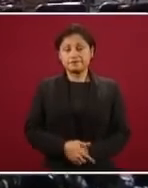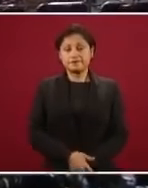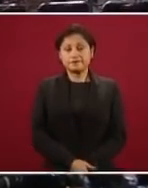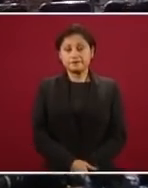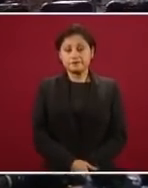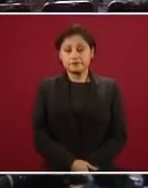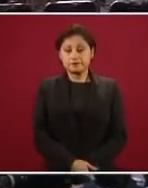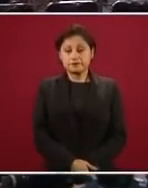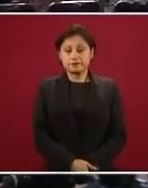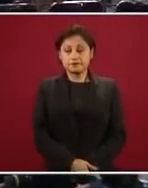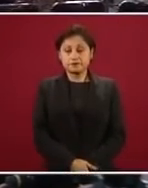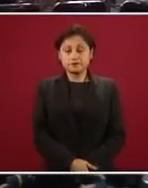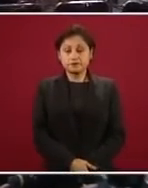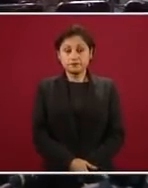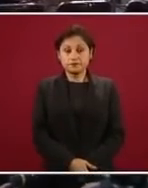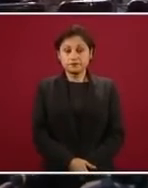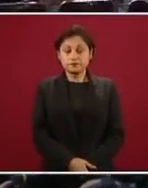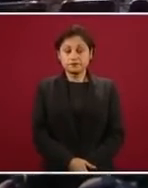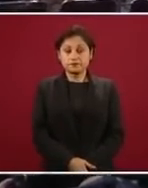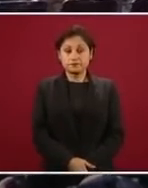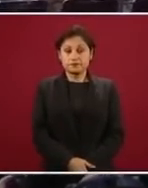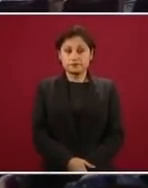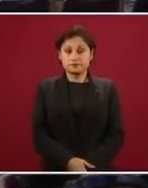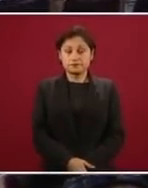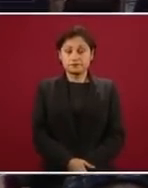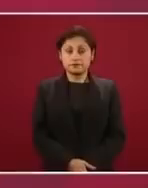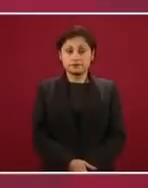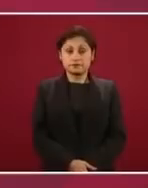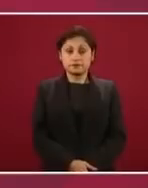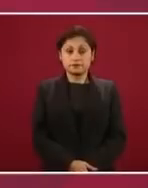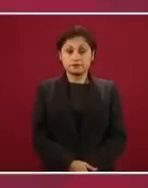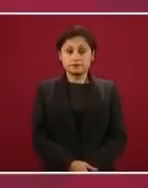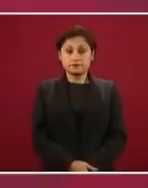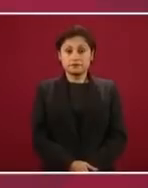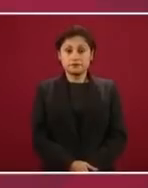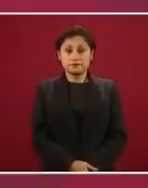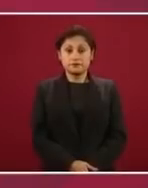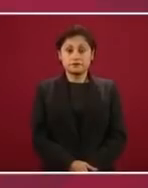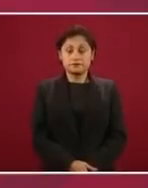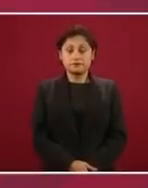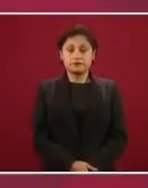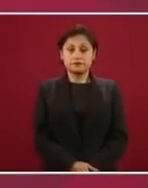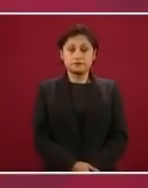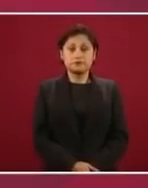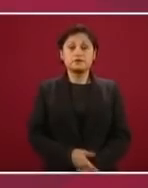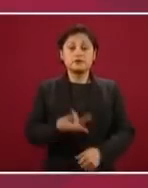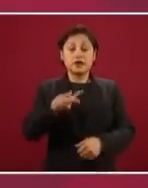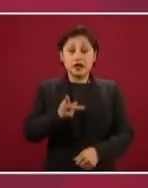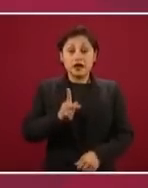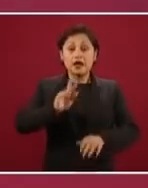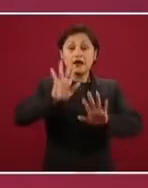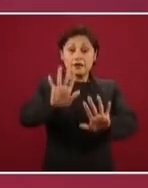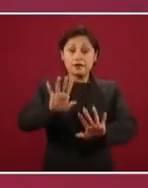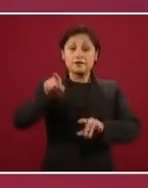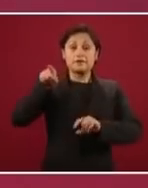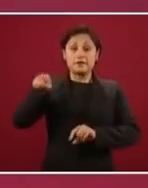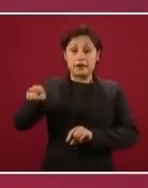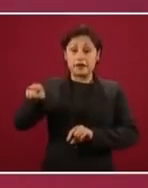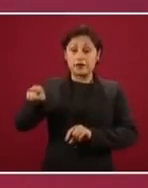este esto en contra de un interés particular